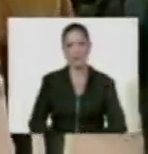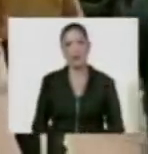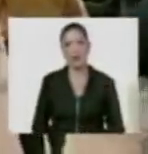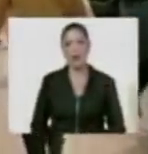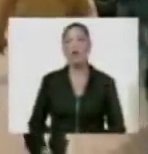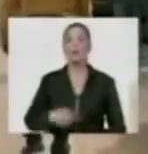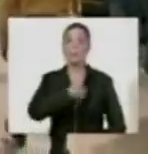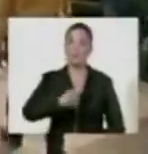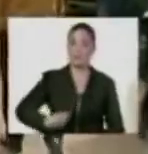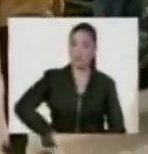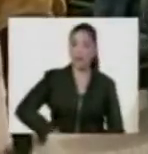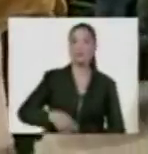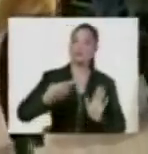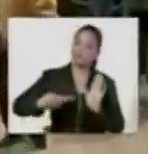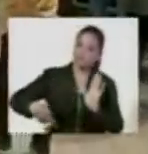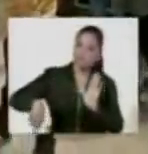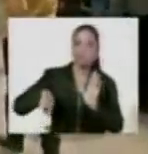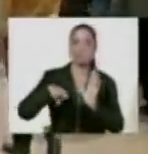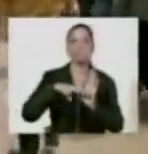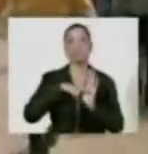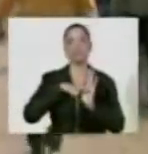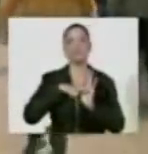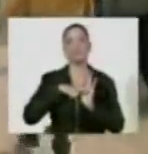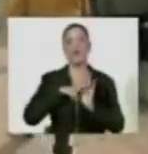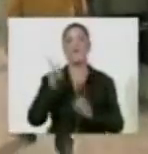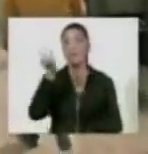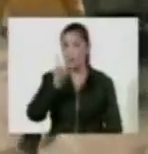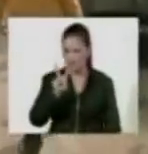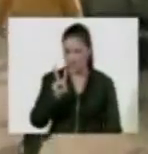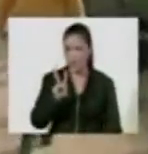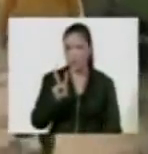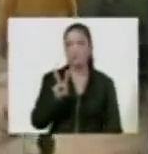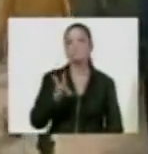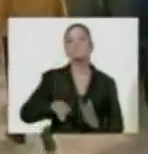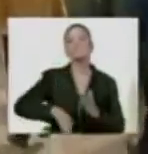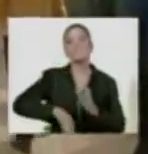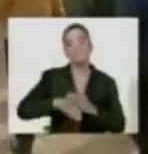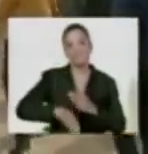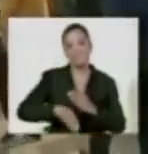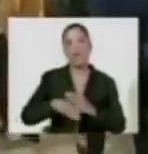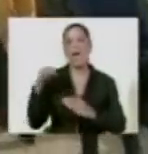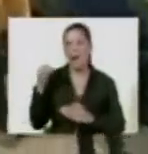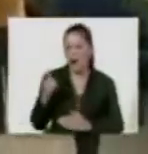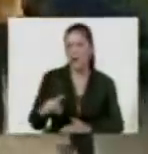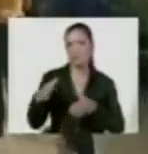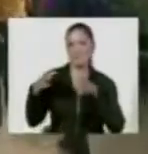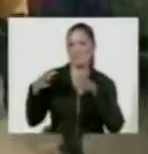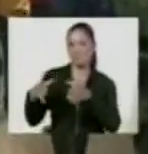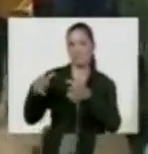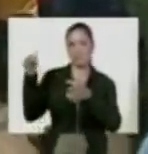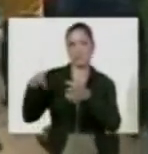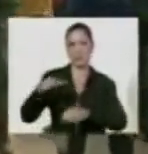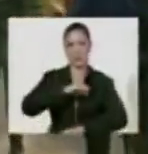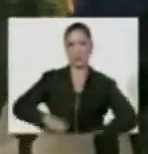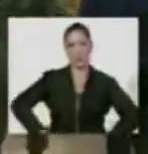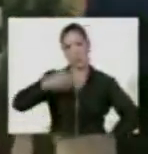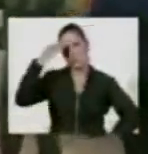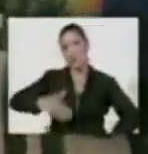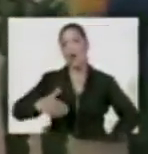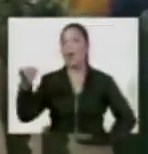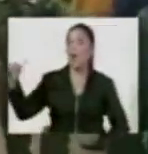de Estado ratificaba que Venezuela sigue manteniendo una institución militar poderosa dentro de la aviación,